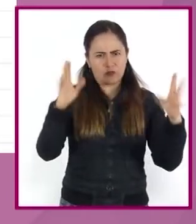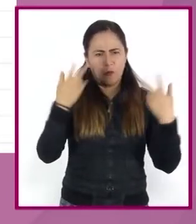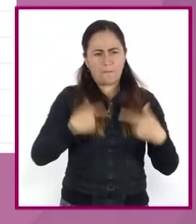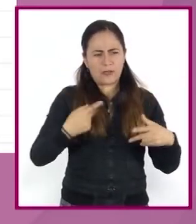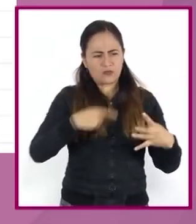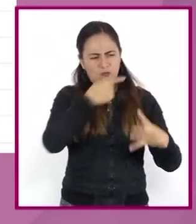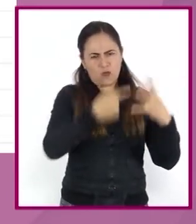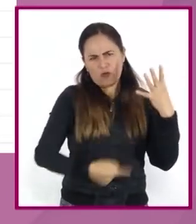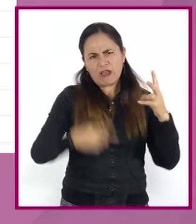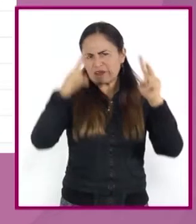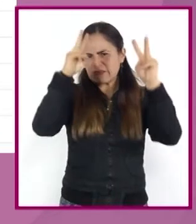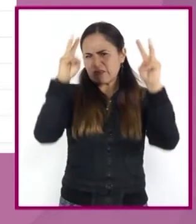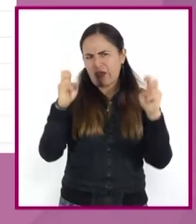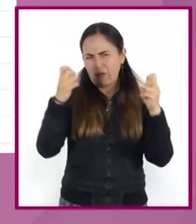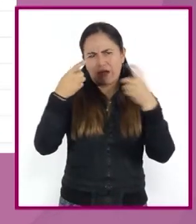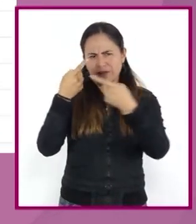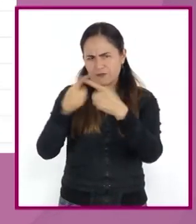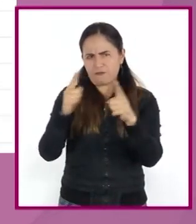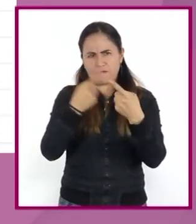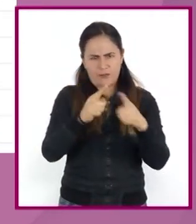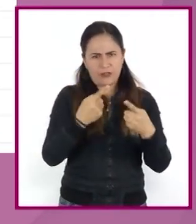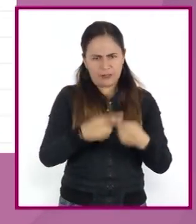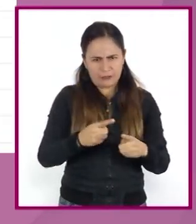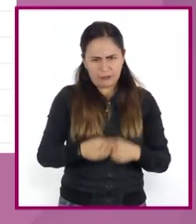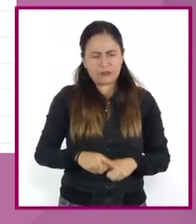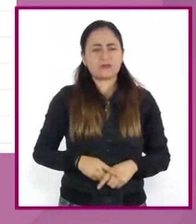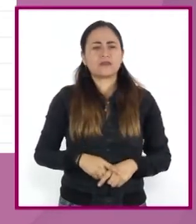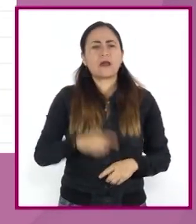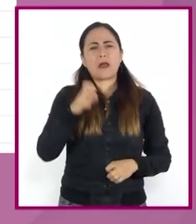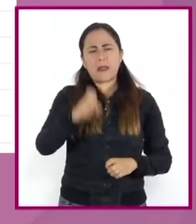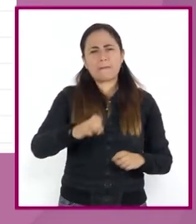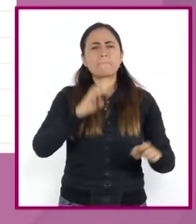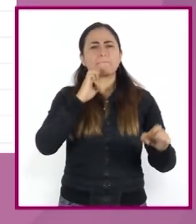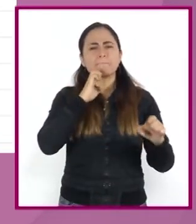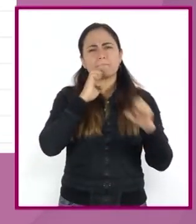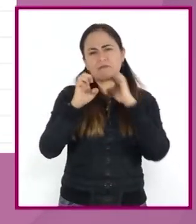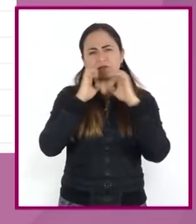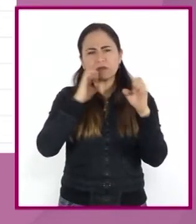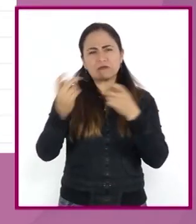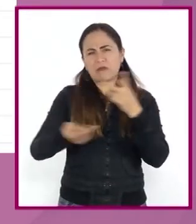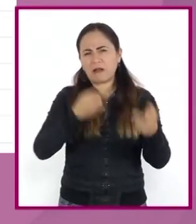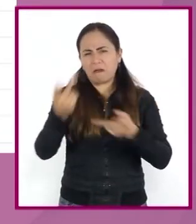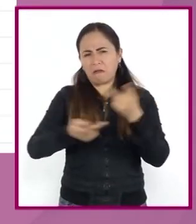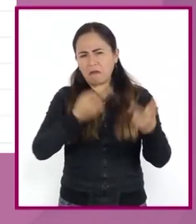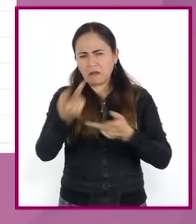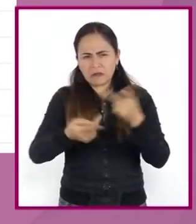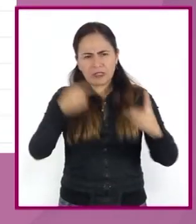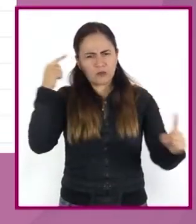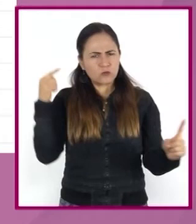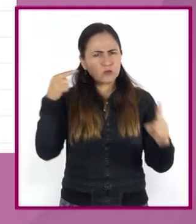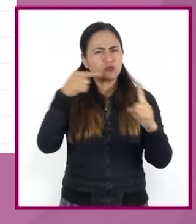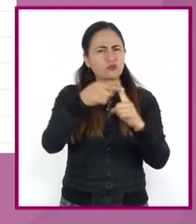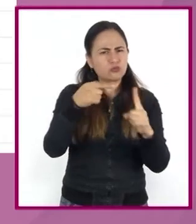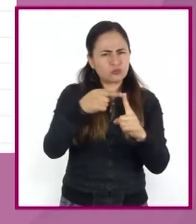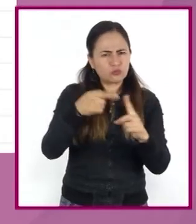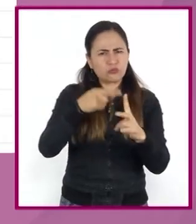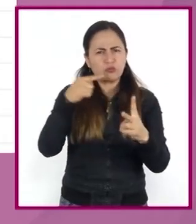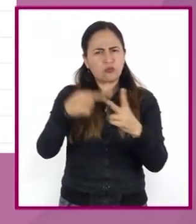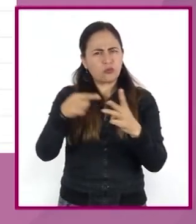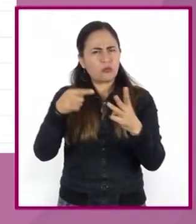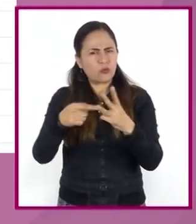sobre diversos temas. Las encuestas tienen una variedad de propósitos y se pueden llevar a cabo de muchas